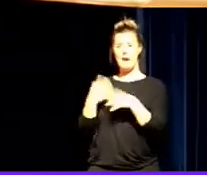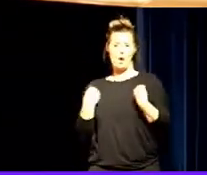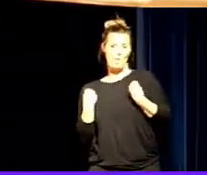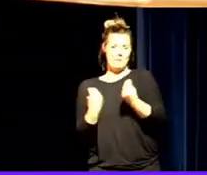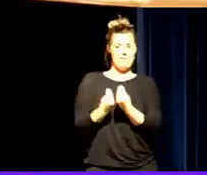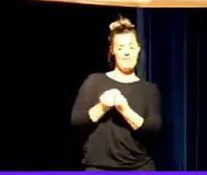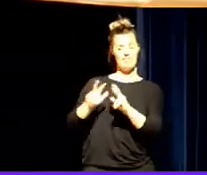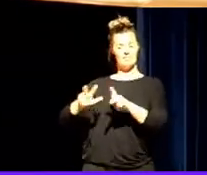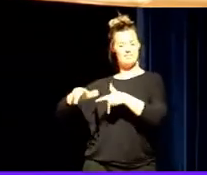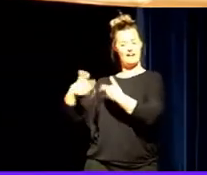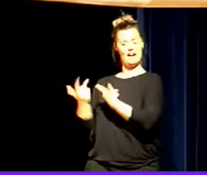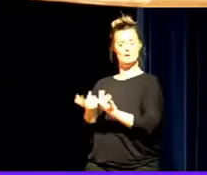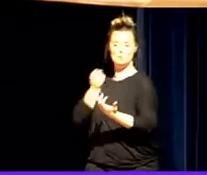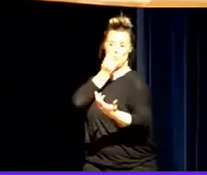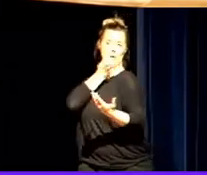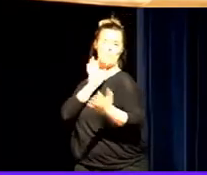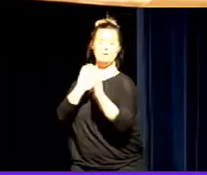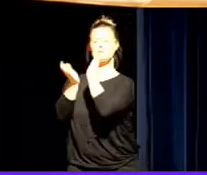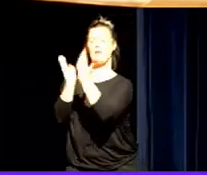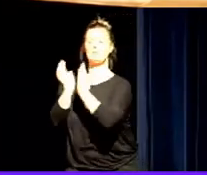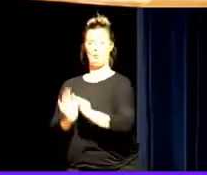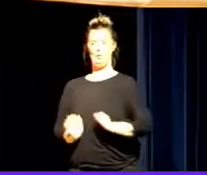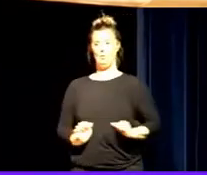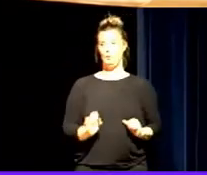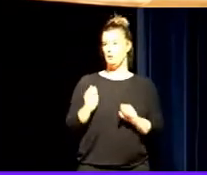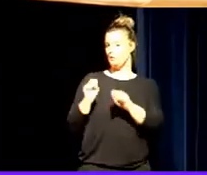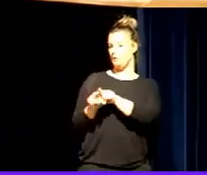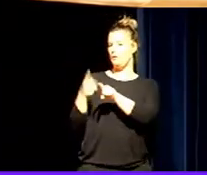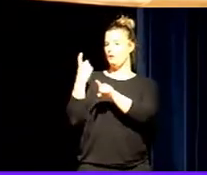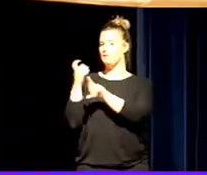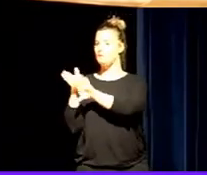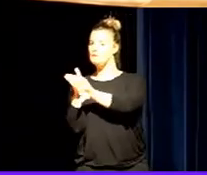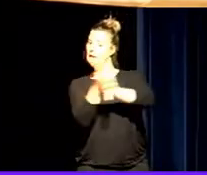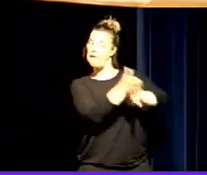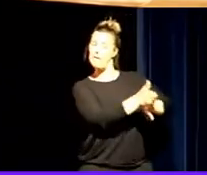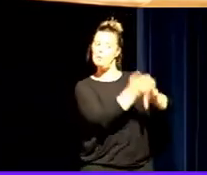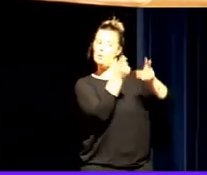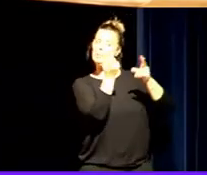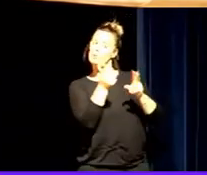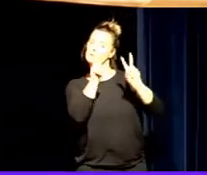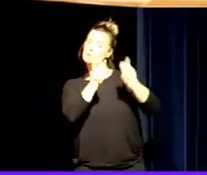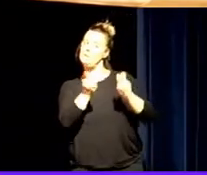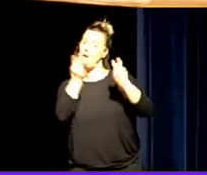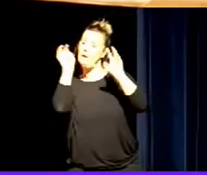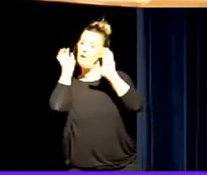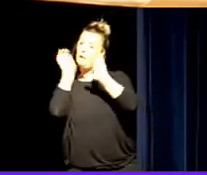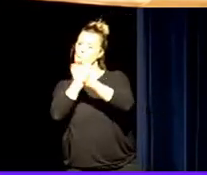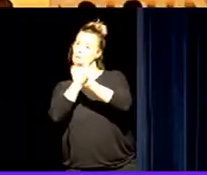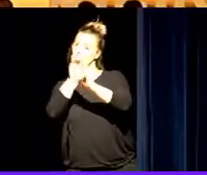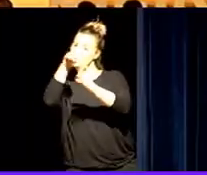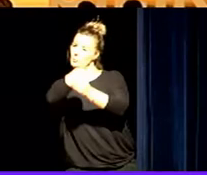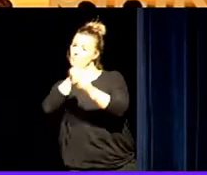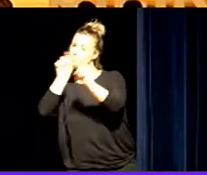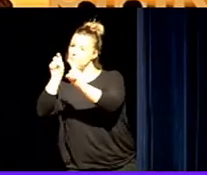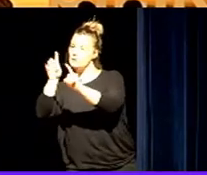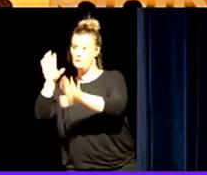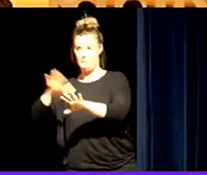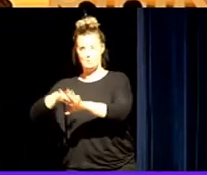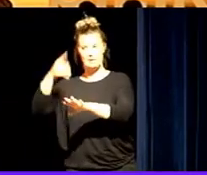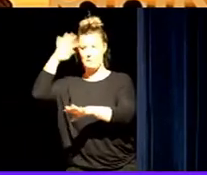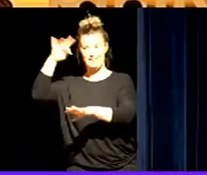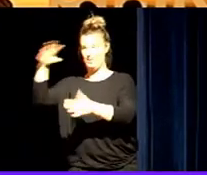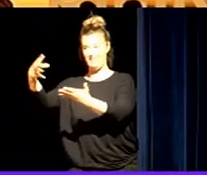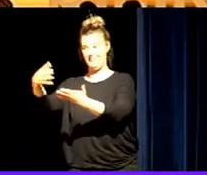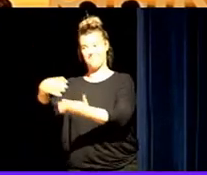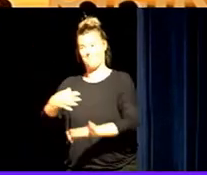sea, para el buen trato. A lo mejor hay que dejar de lado algo del currículum, porque me imagino yo que no os da tiempo a todo,